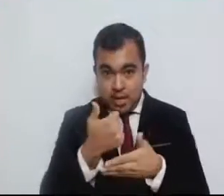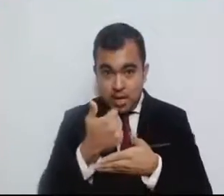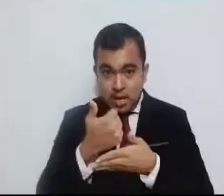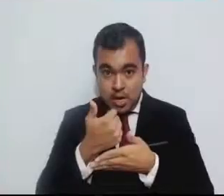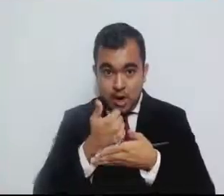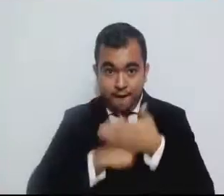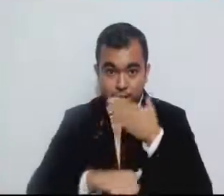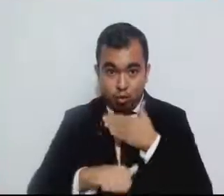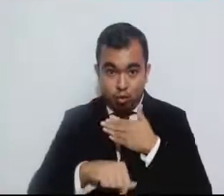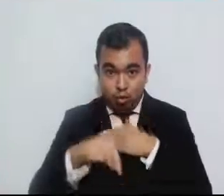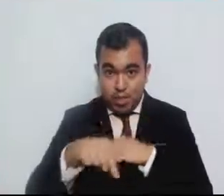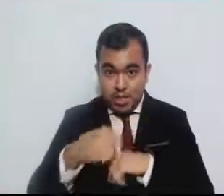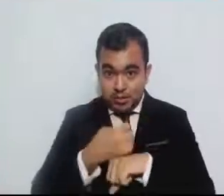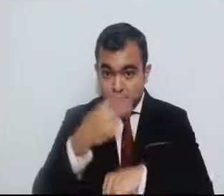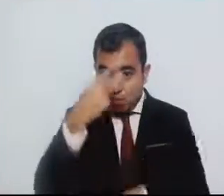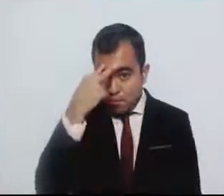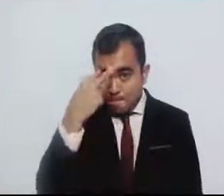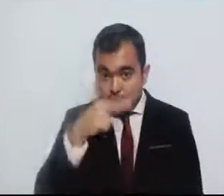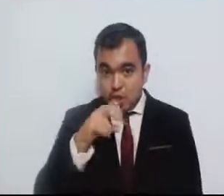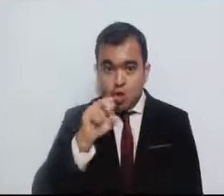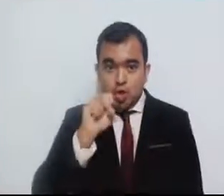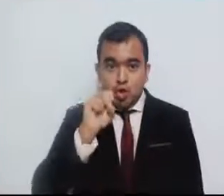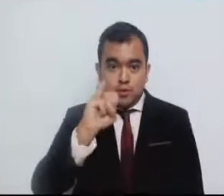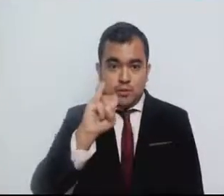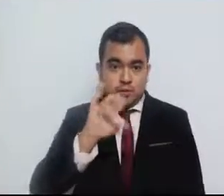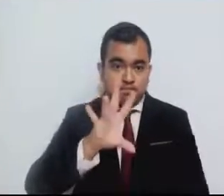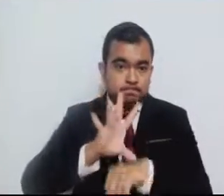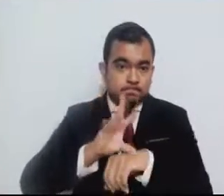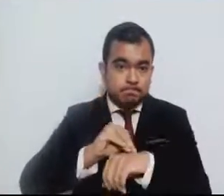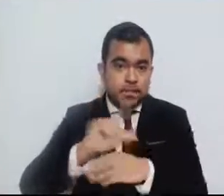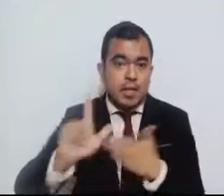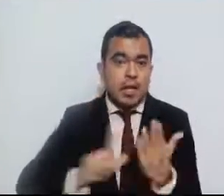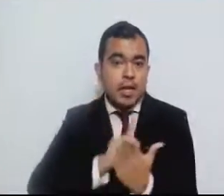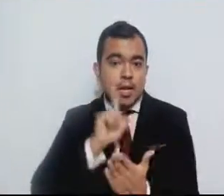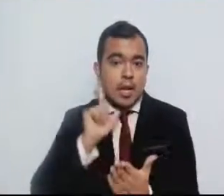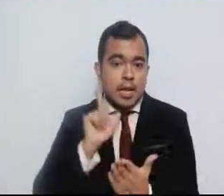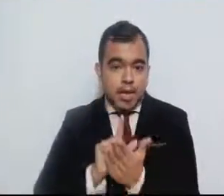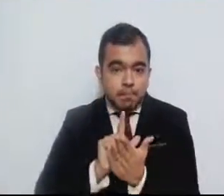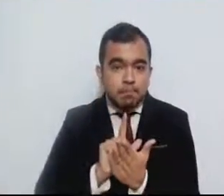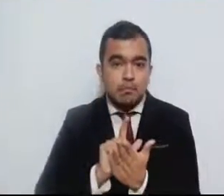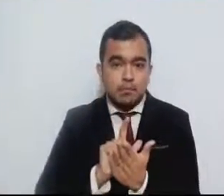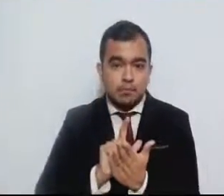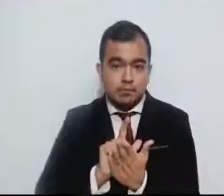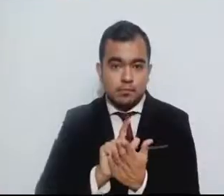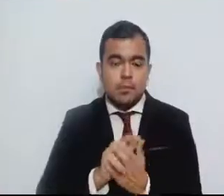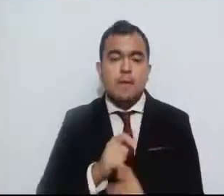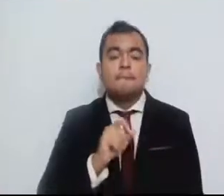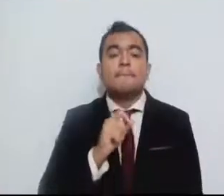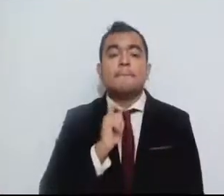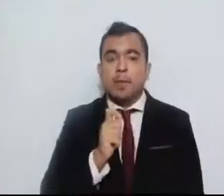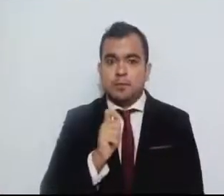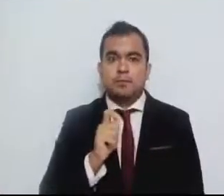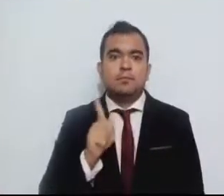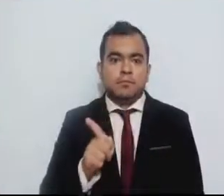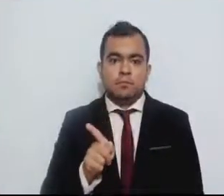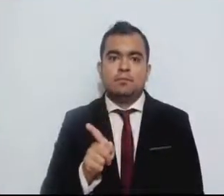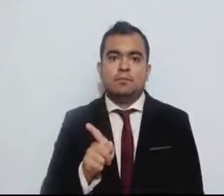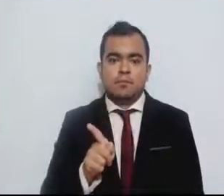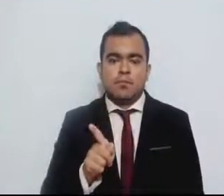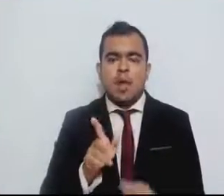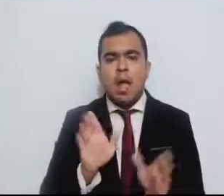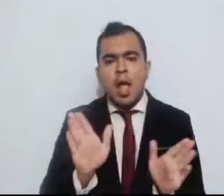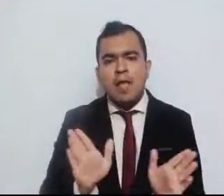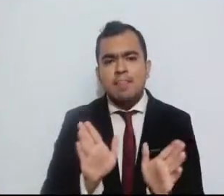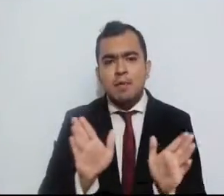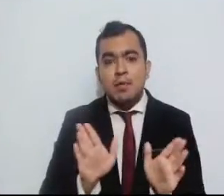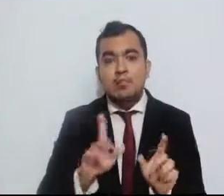legal. Y fue más impulsado todavía el activismo, justamente con